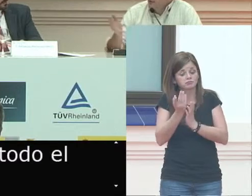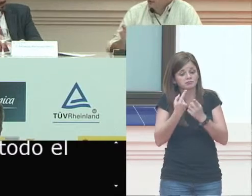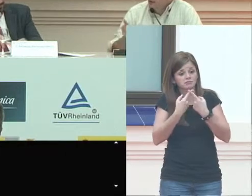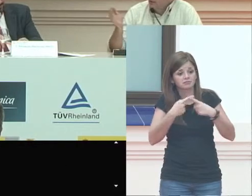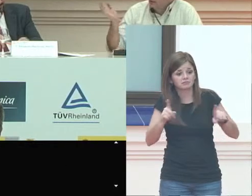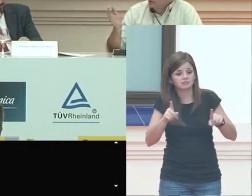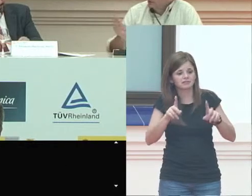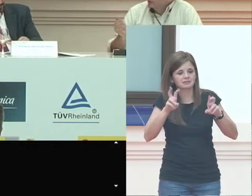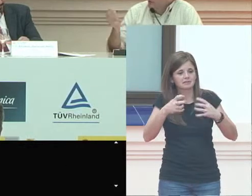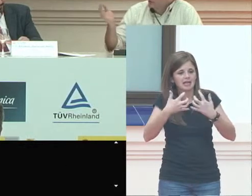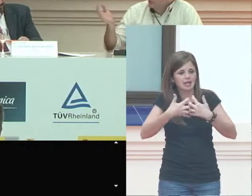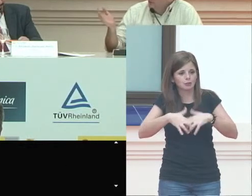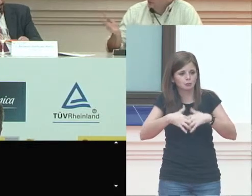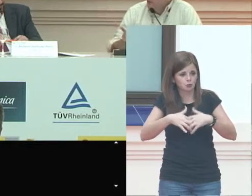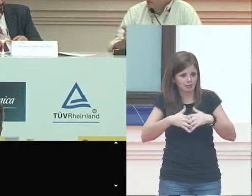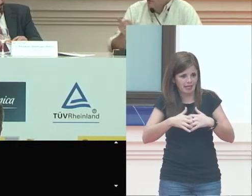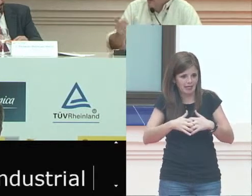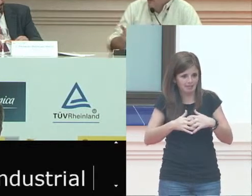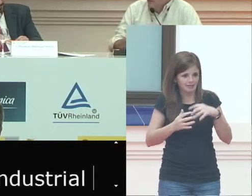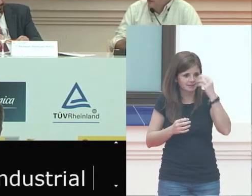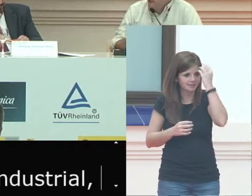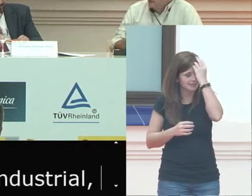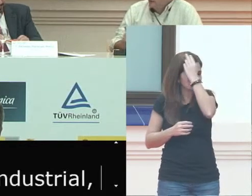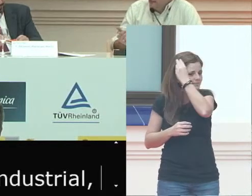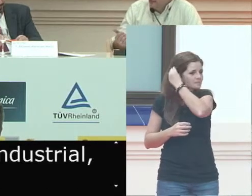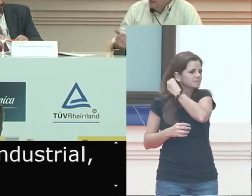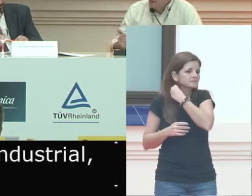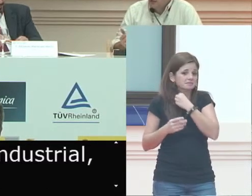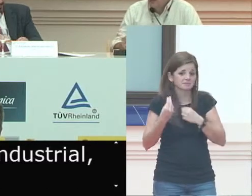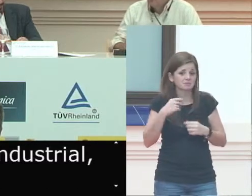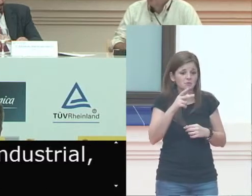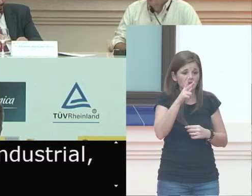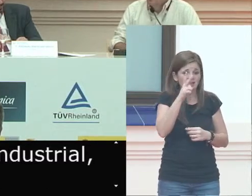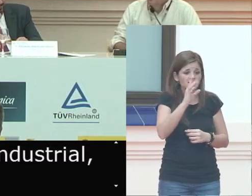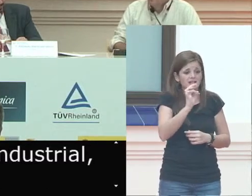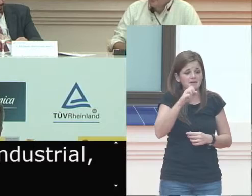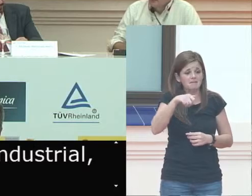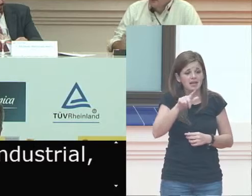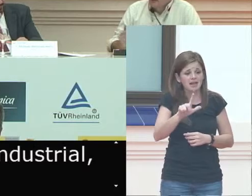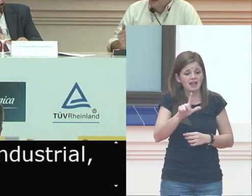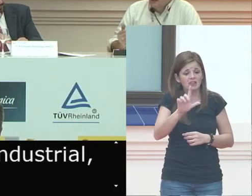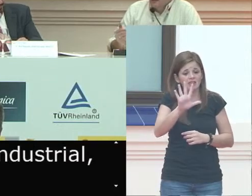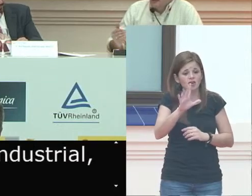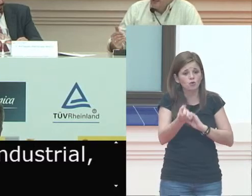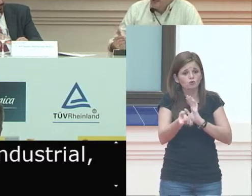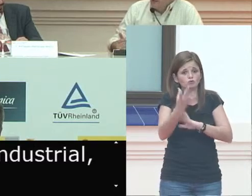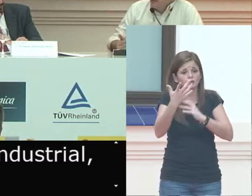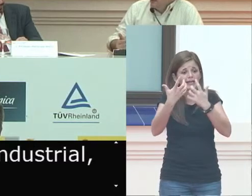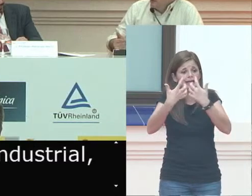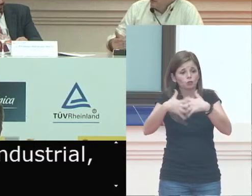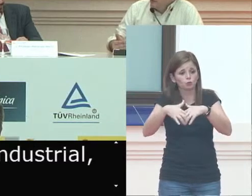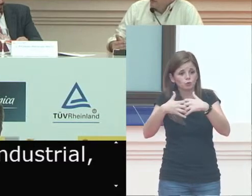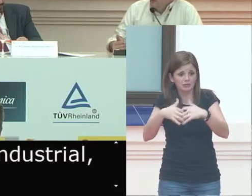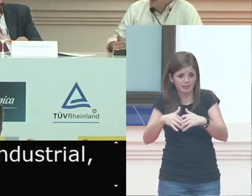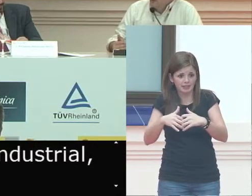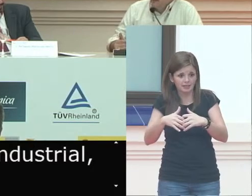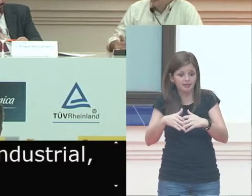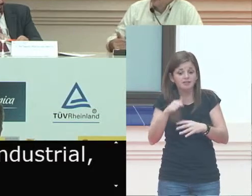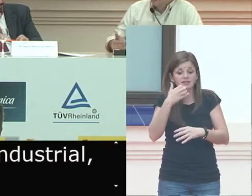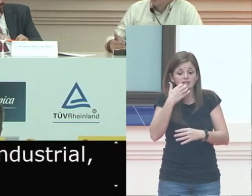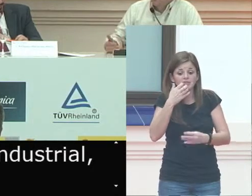tipo esquema.org o incluso HTML5 que viene de la industria, que si se hace bien y